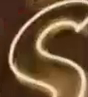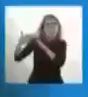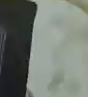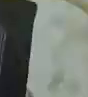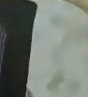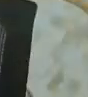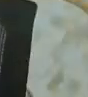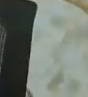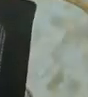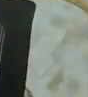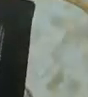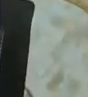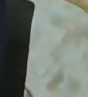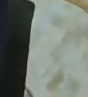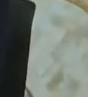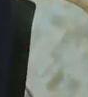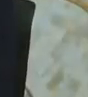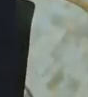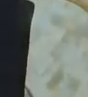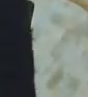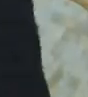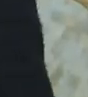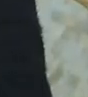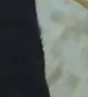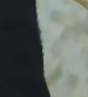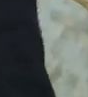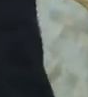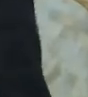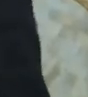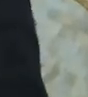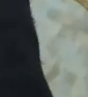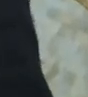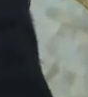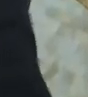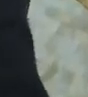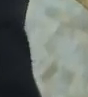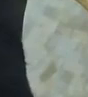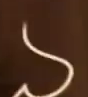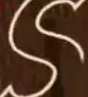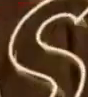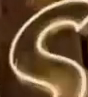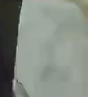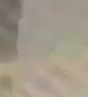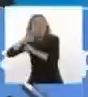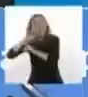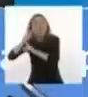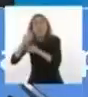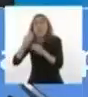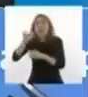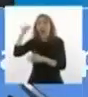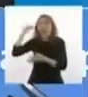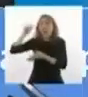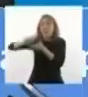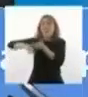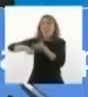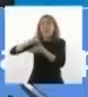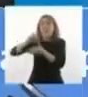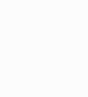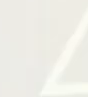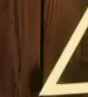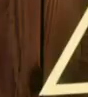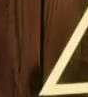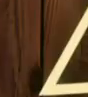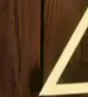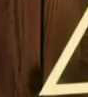que brujan. Qué pesado. Qué barbaridad, pero qué barbaridad, lo decíamos con todo respeto para todos los argentinos. ¡Qué bruto! Ahora